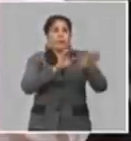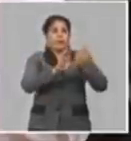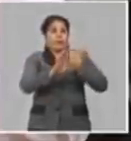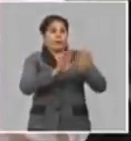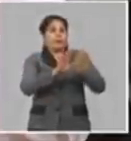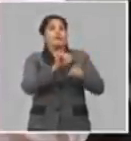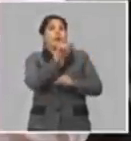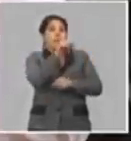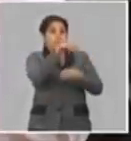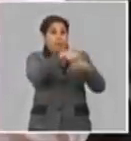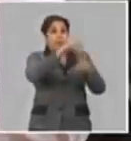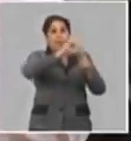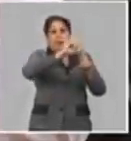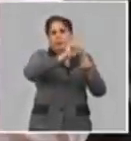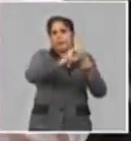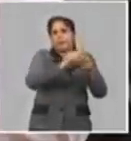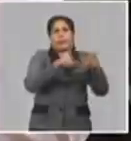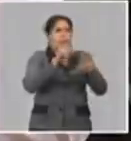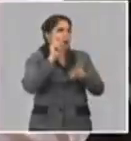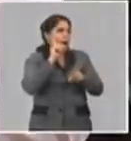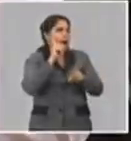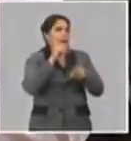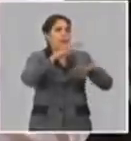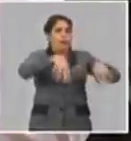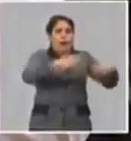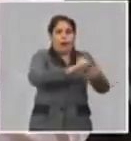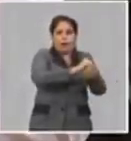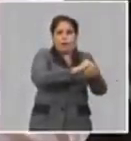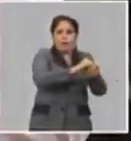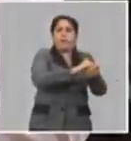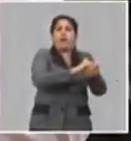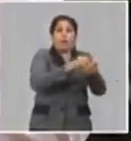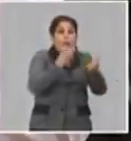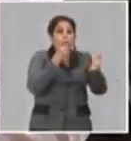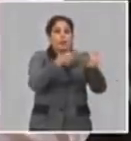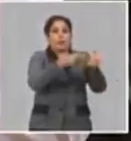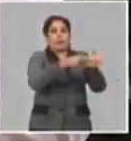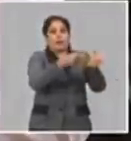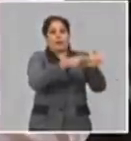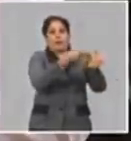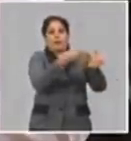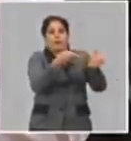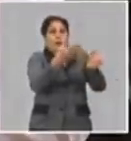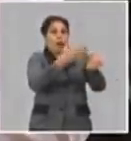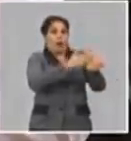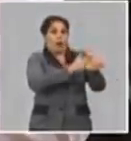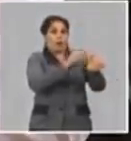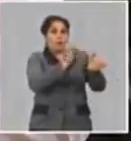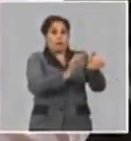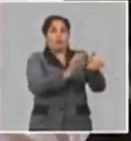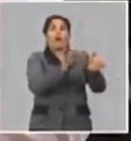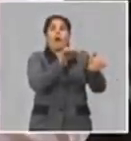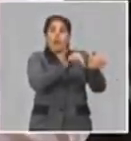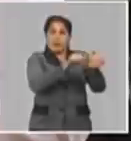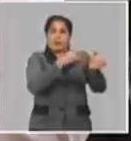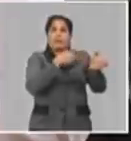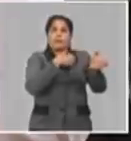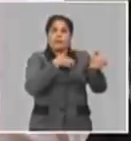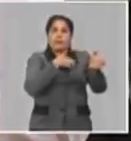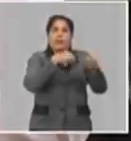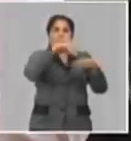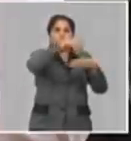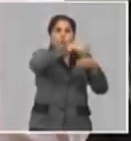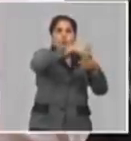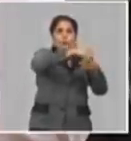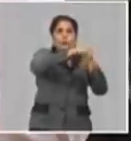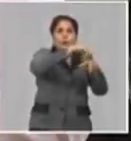electrodomésticos, las ventas se realizarán mediante el uso de la tarjeta magnética existe el aseguramiento de los POS, es